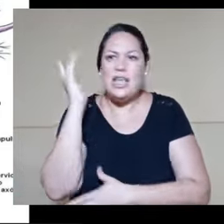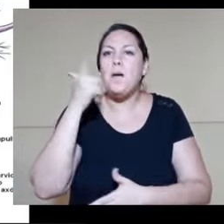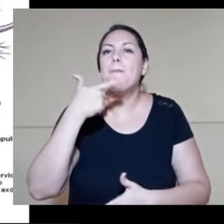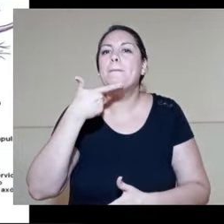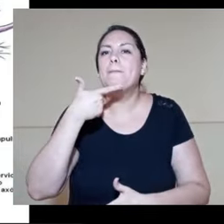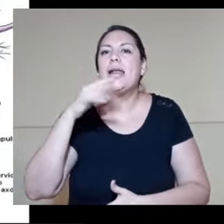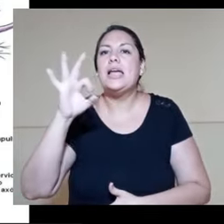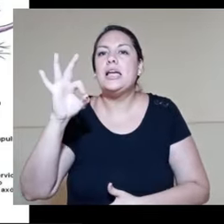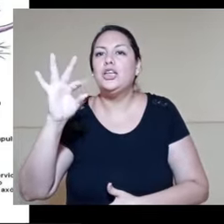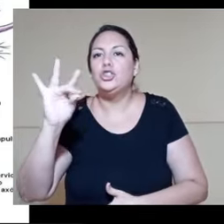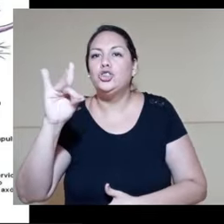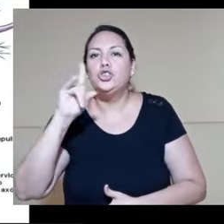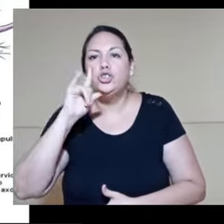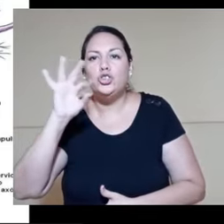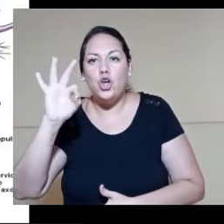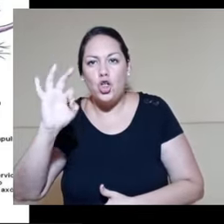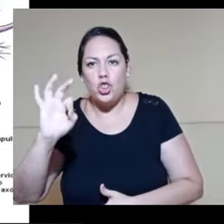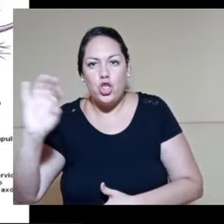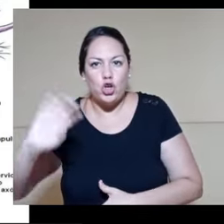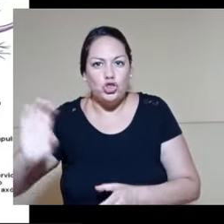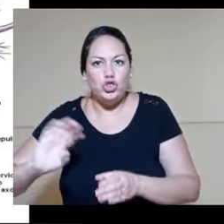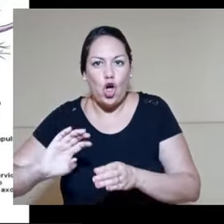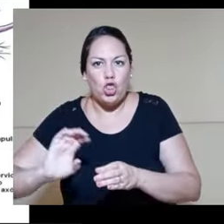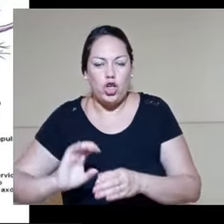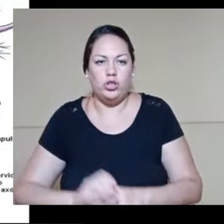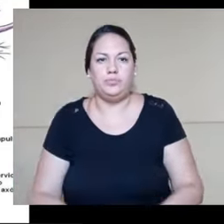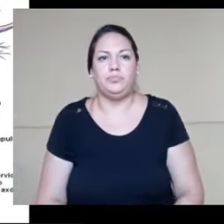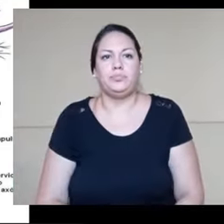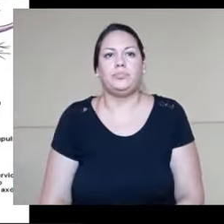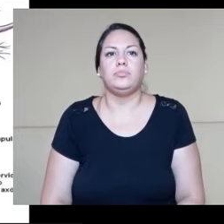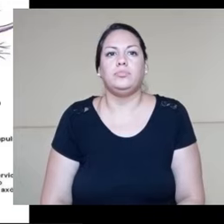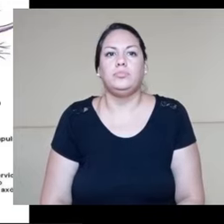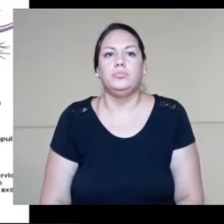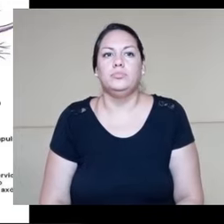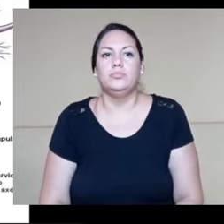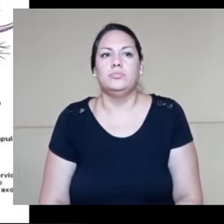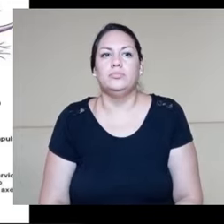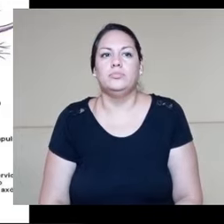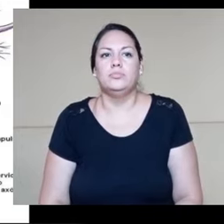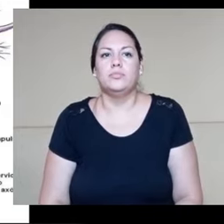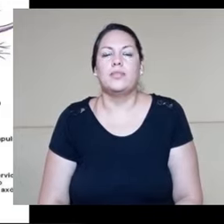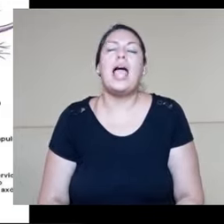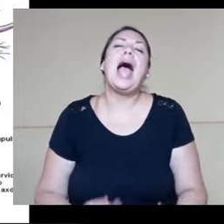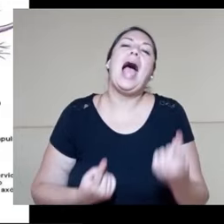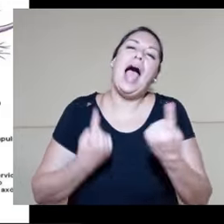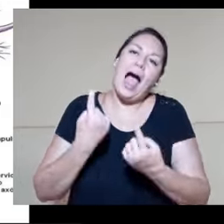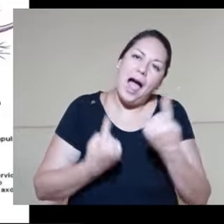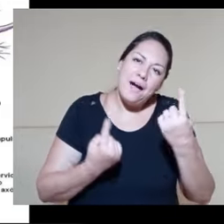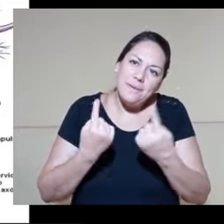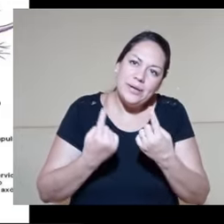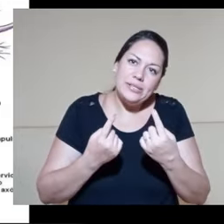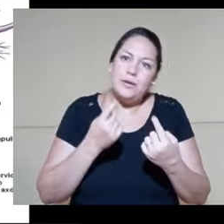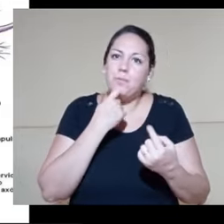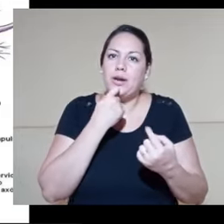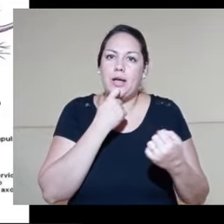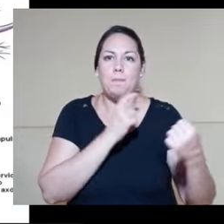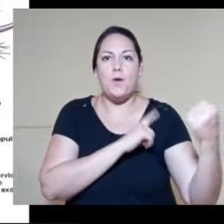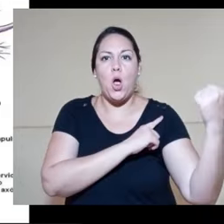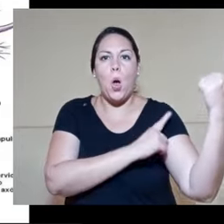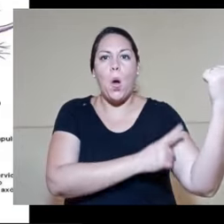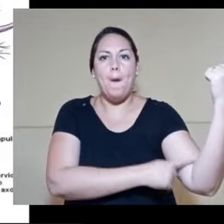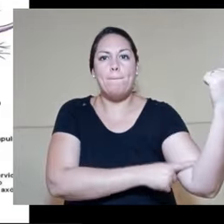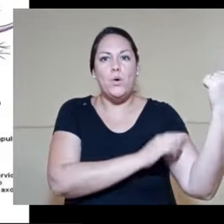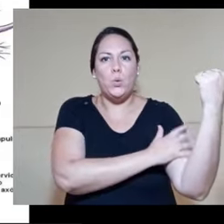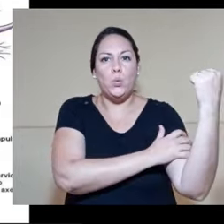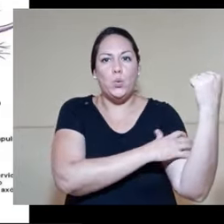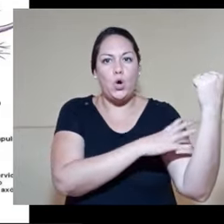Sí, el mecanismo es por el sodio. La despolarización es por el sodio. Y otra pregunta, en los A videos veces, de... perdón, a